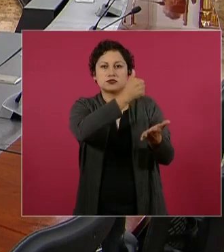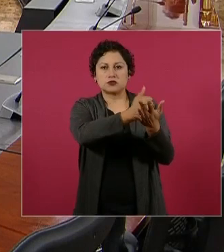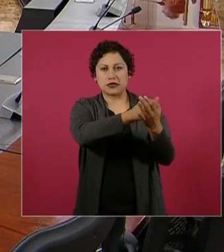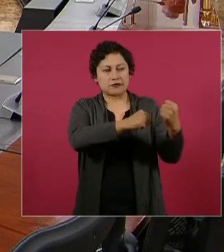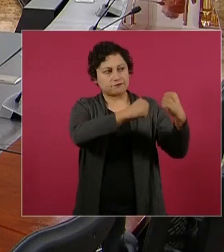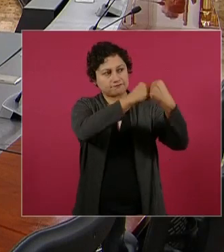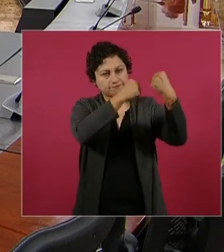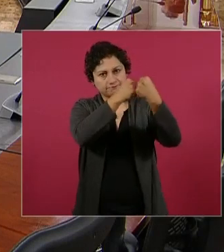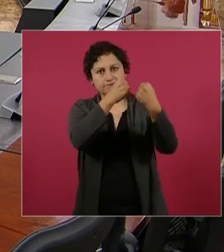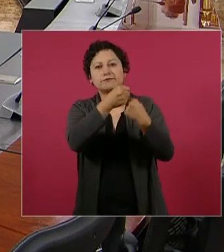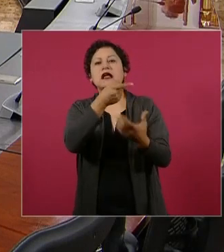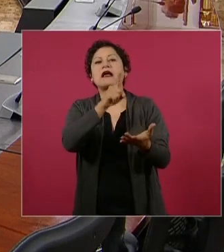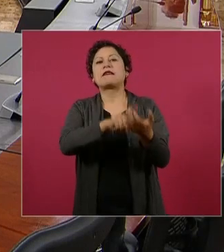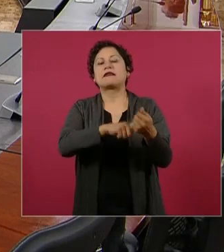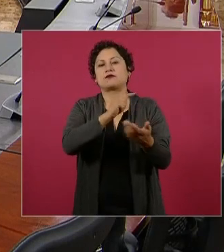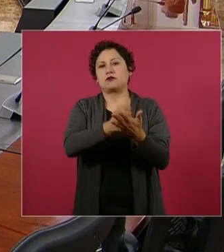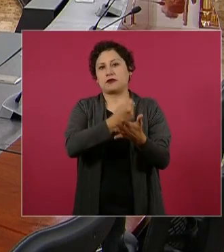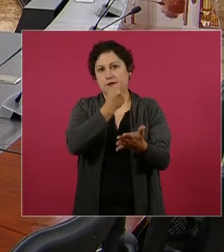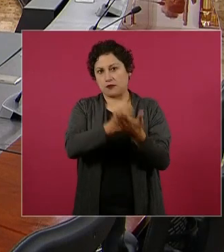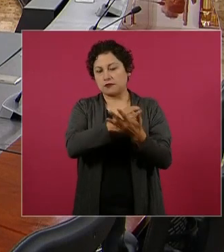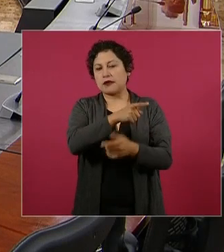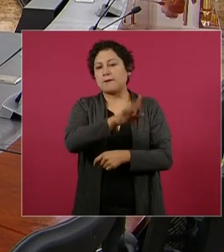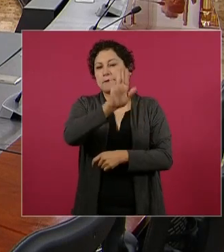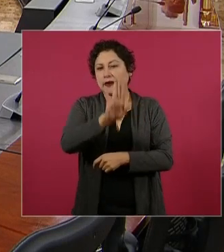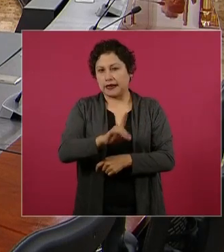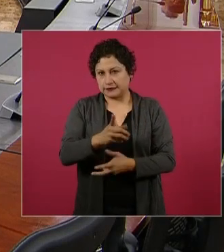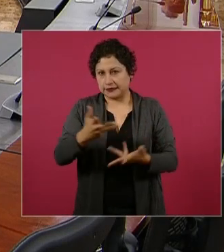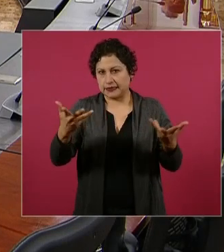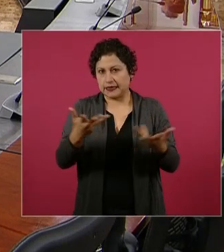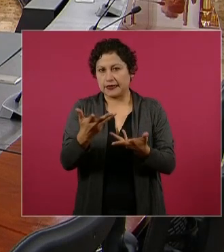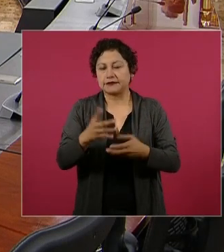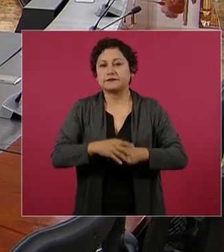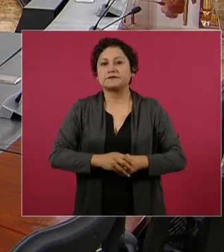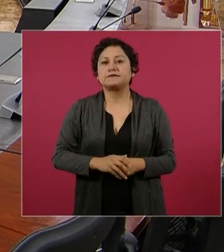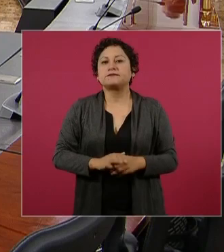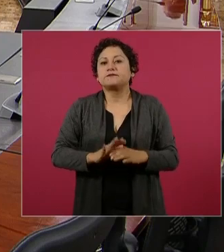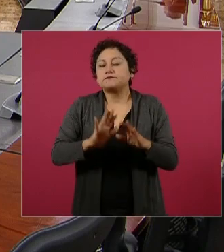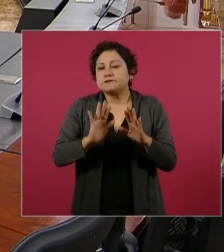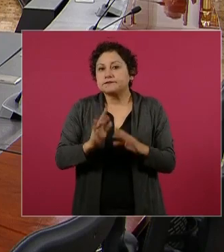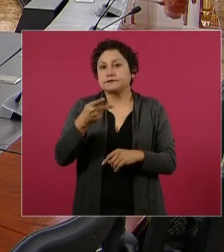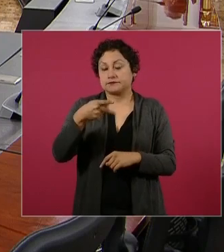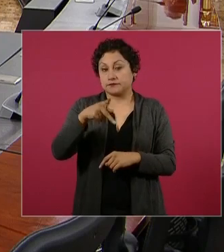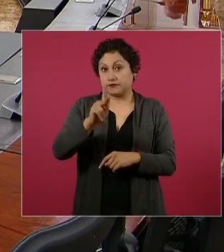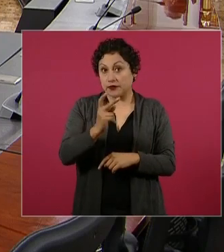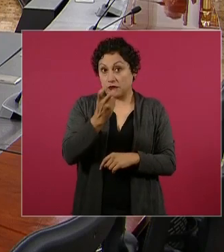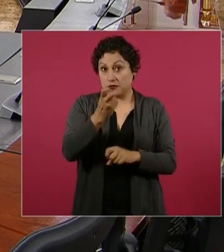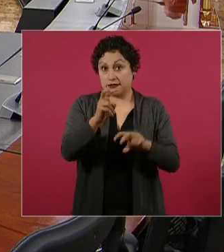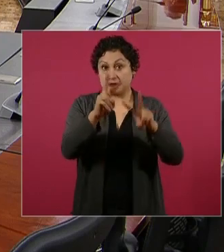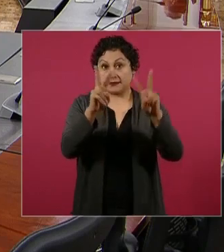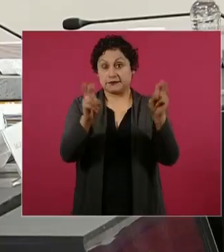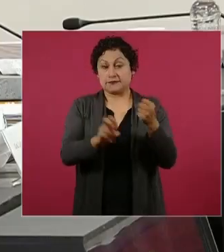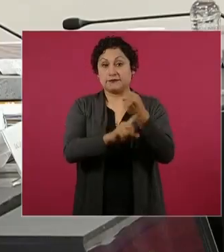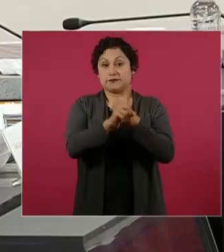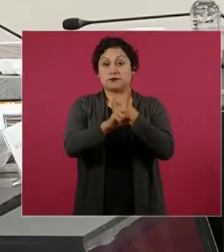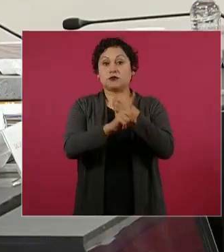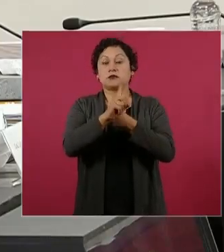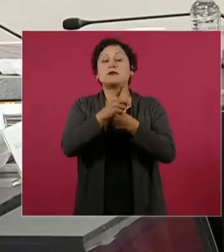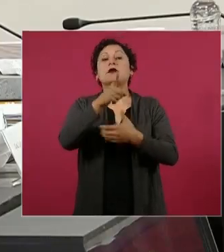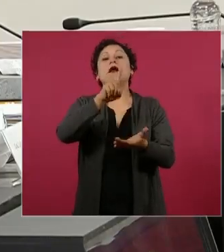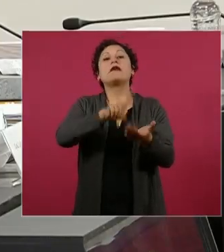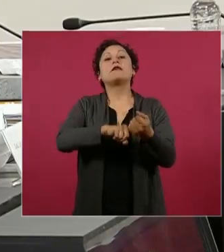Tamaulipas. Sin embargo, para atender esta problemática, el gobierno del estado